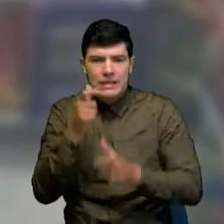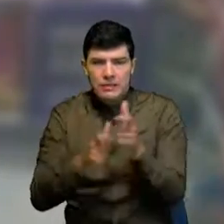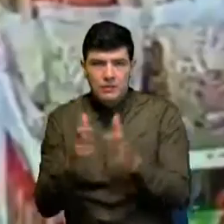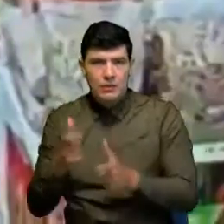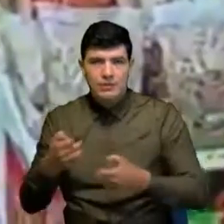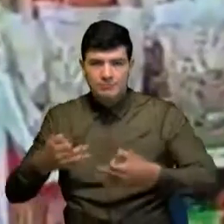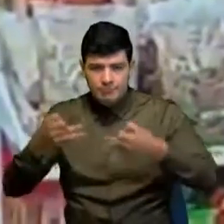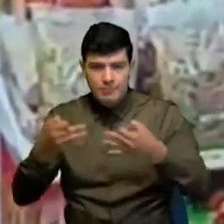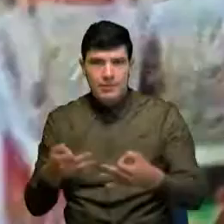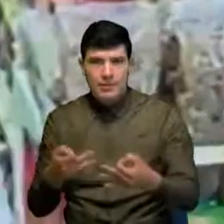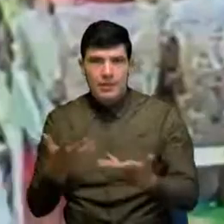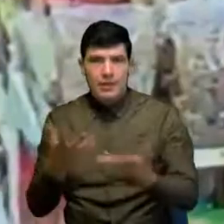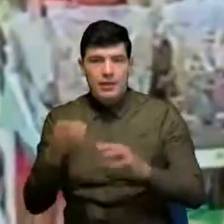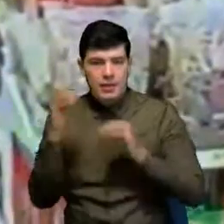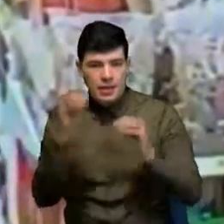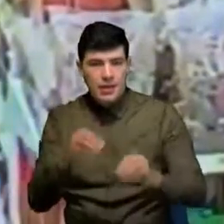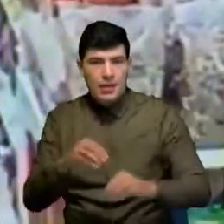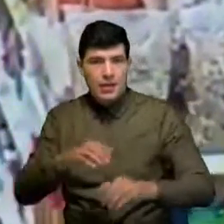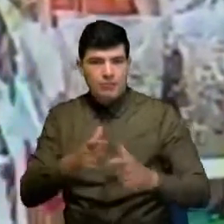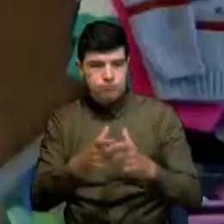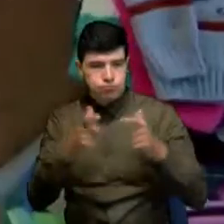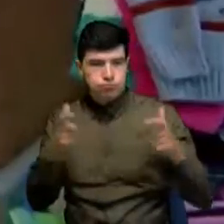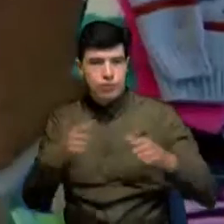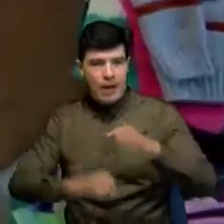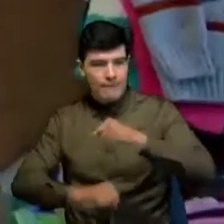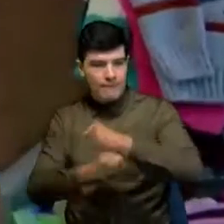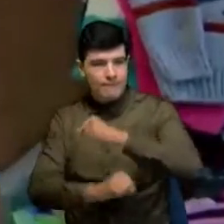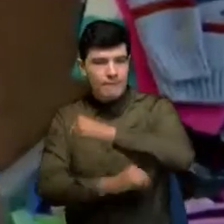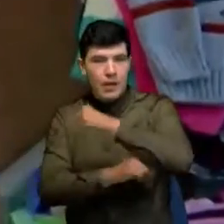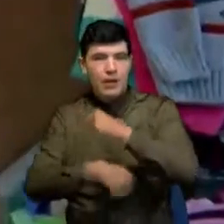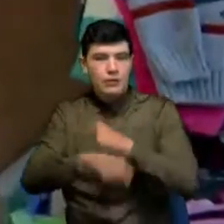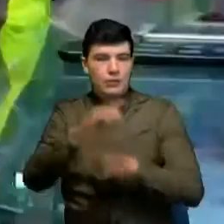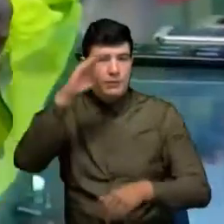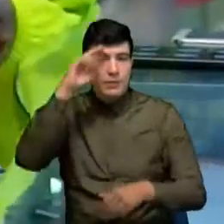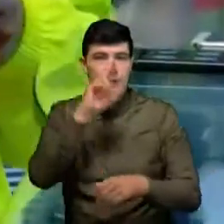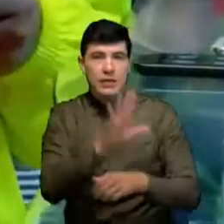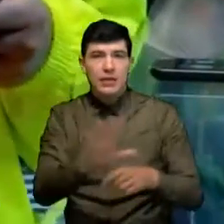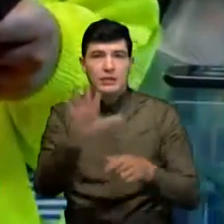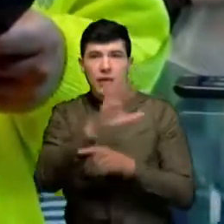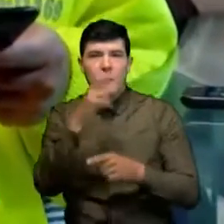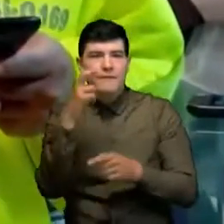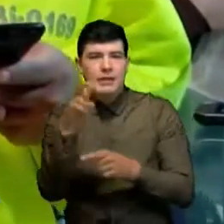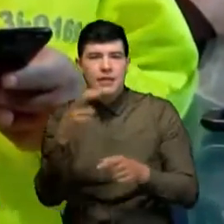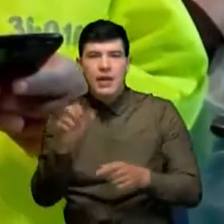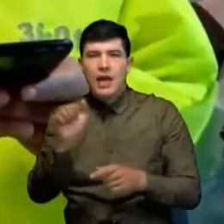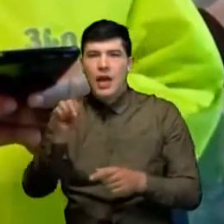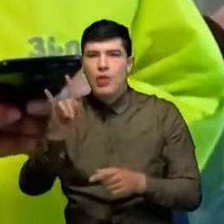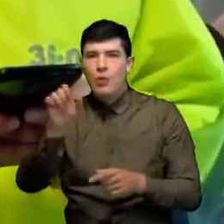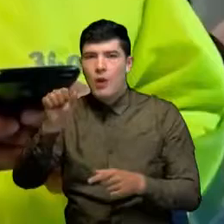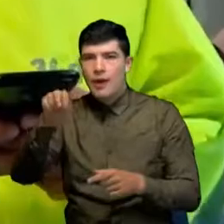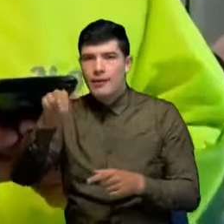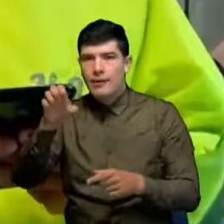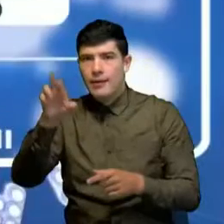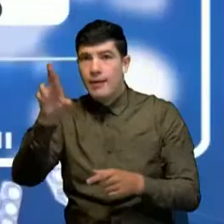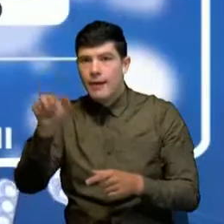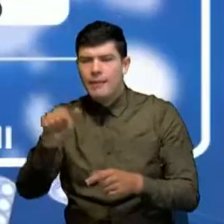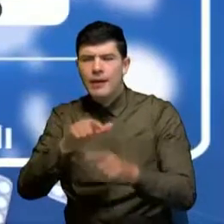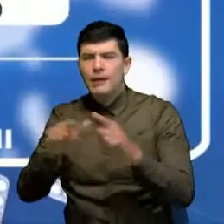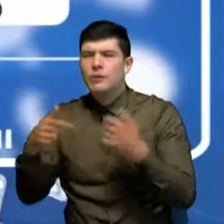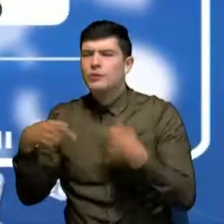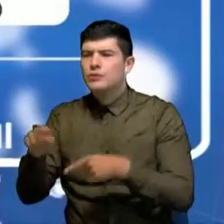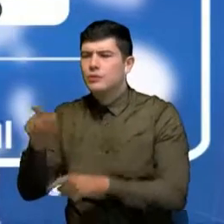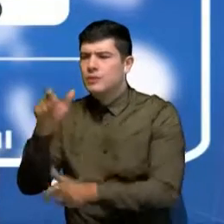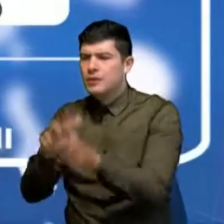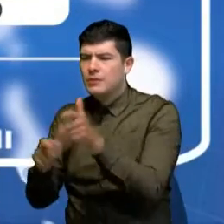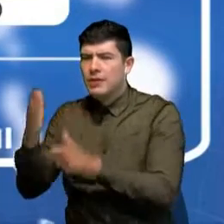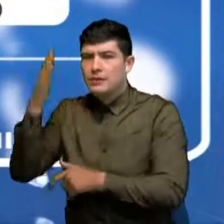personal que robustezca la policía fiscal y aduanera. Pero al otro lado, la gente sabe cómo es